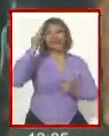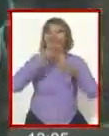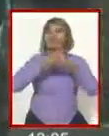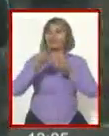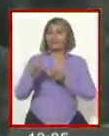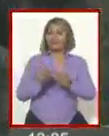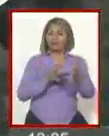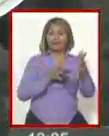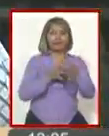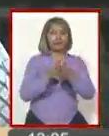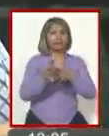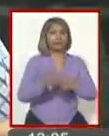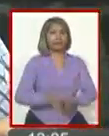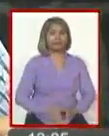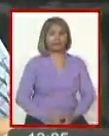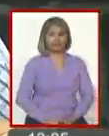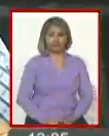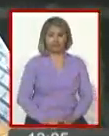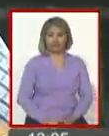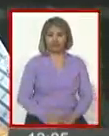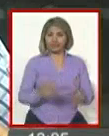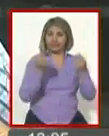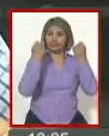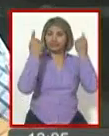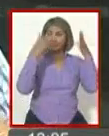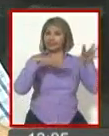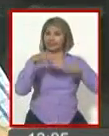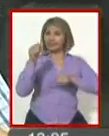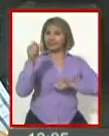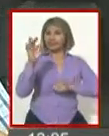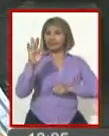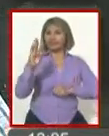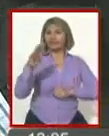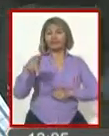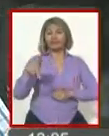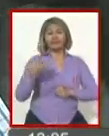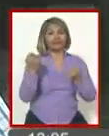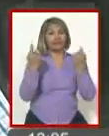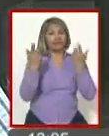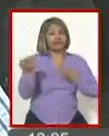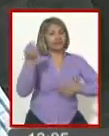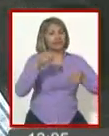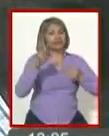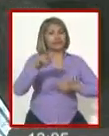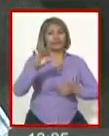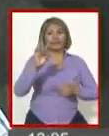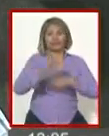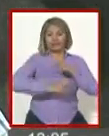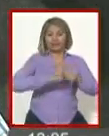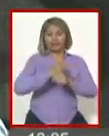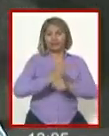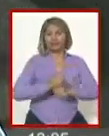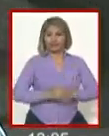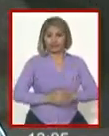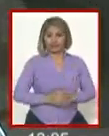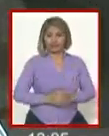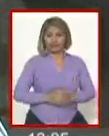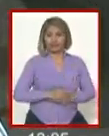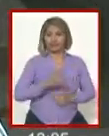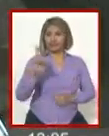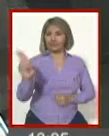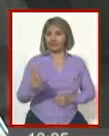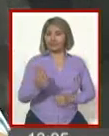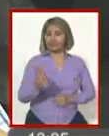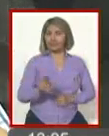pero de una manera transparente. Para mí es una sorpresa que se vaya AFP, y yo soy aportante hace 28 años de la Gabriel,